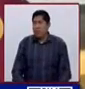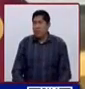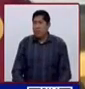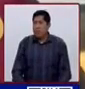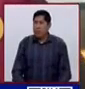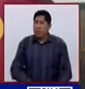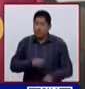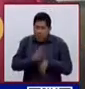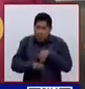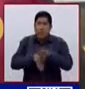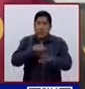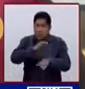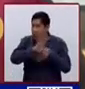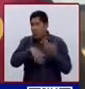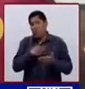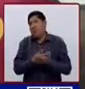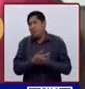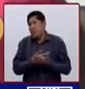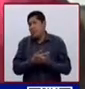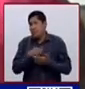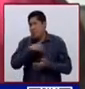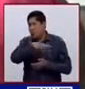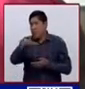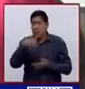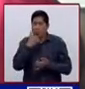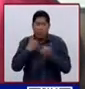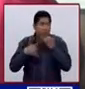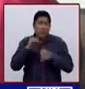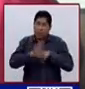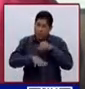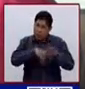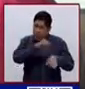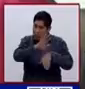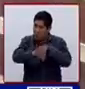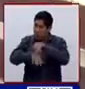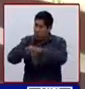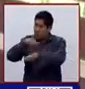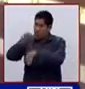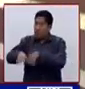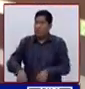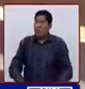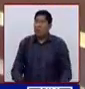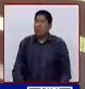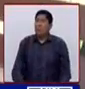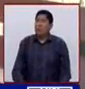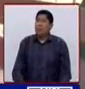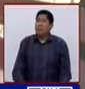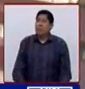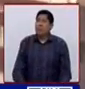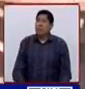Y si estamos caminando a todos lados igual. Ah, caminando, empiezan a tomar caminando. Sí.